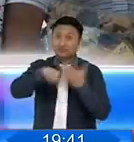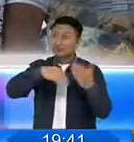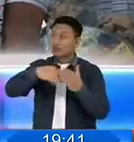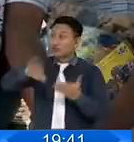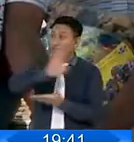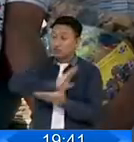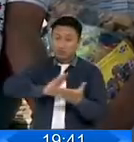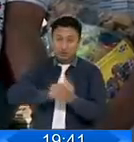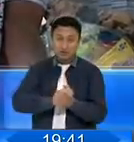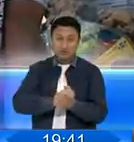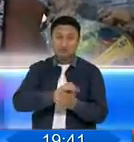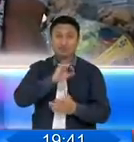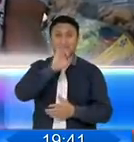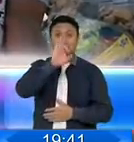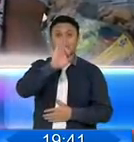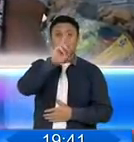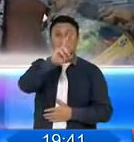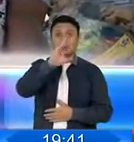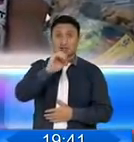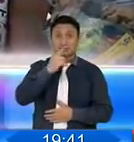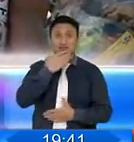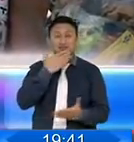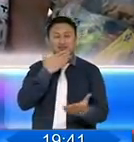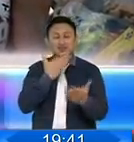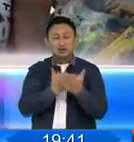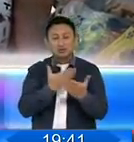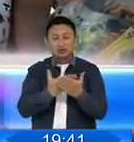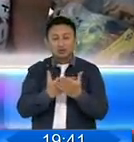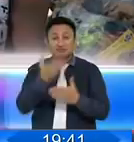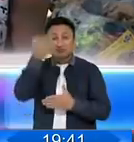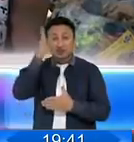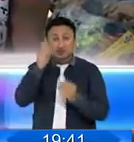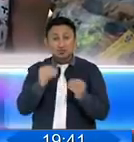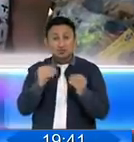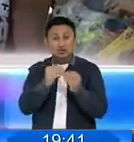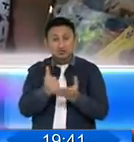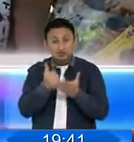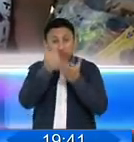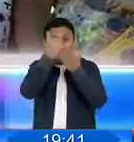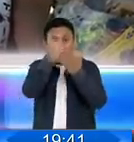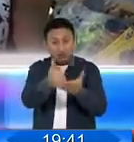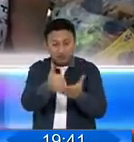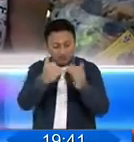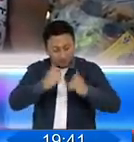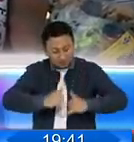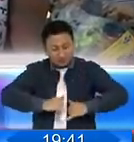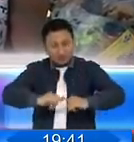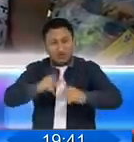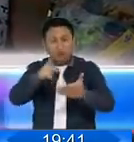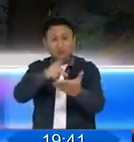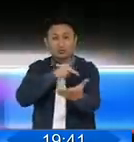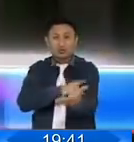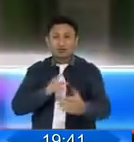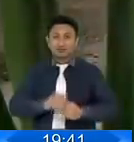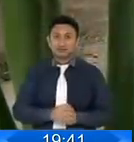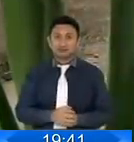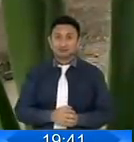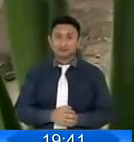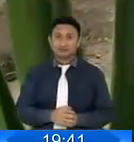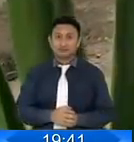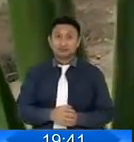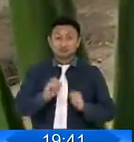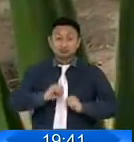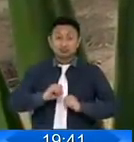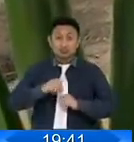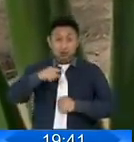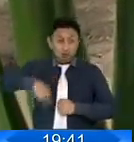TVC lo agradecemos muchísimo. Que Diosito les ayude, que sigan adelante su programa. Durante nuestro recorrido